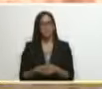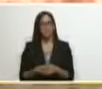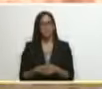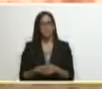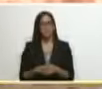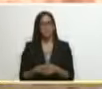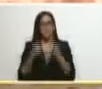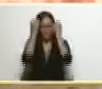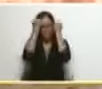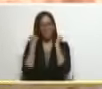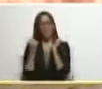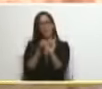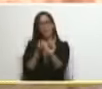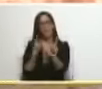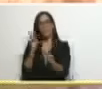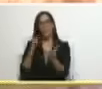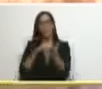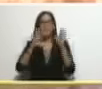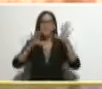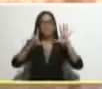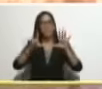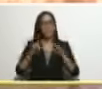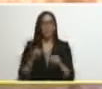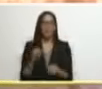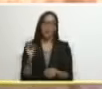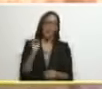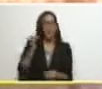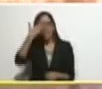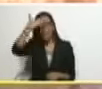las guarimbas 2017, ¿o es que las olvidaron?